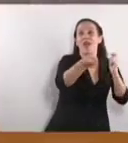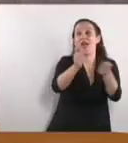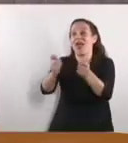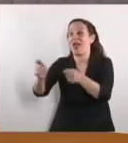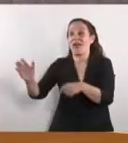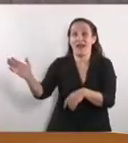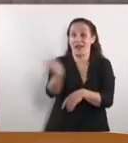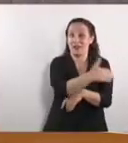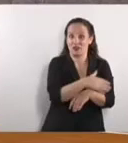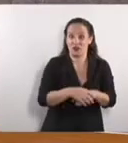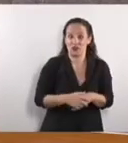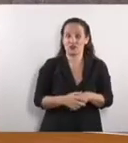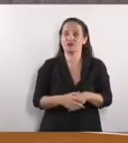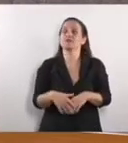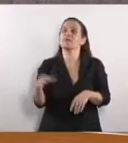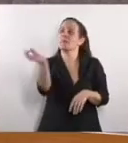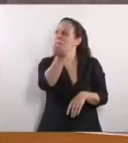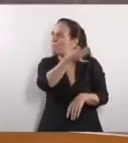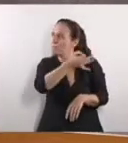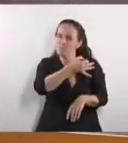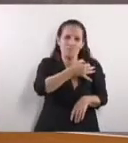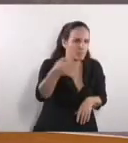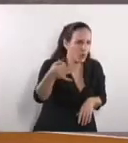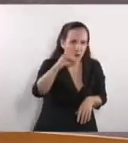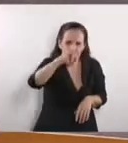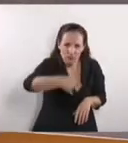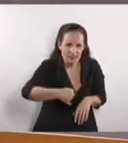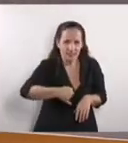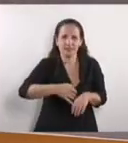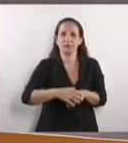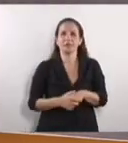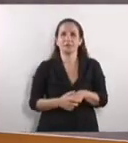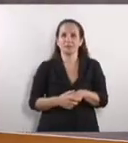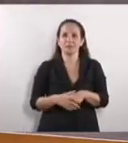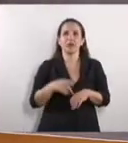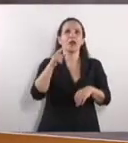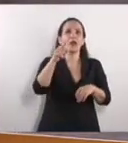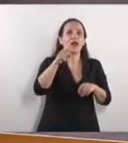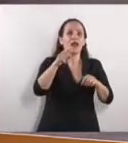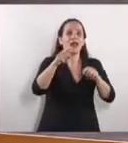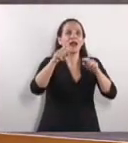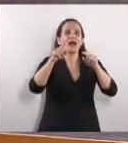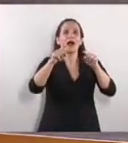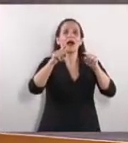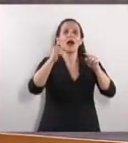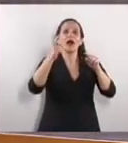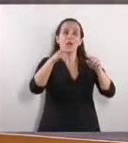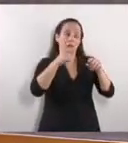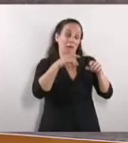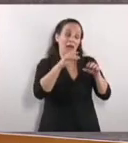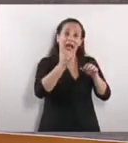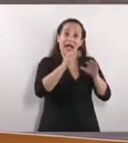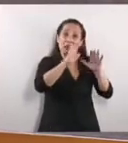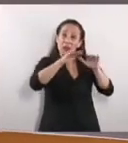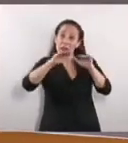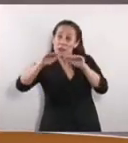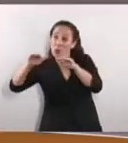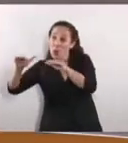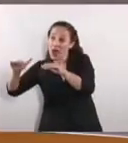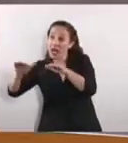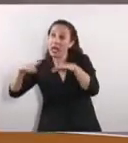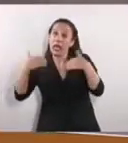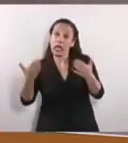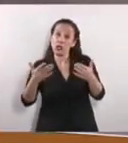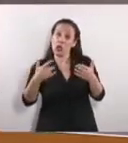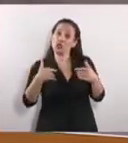universal. Por esta estructura que está acá, el sistema inmune nunca las va a reconocer como algo extraño. Entonces le puedo dar esta sangre a